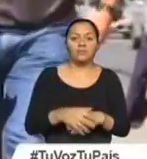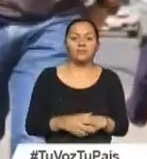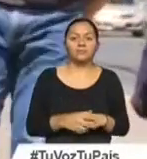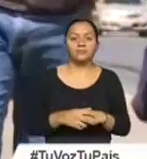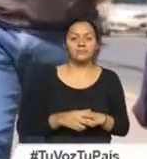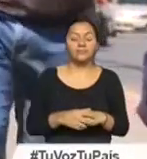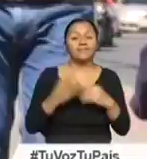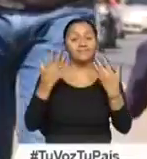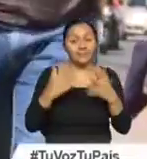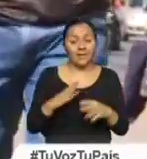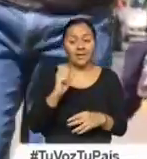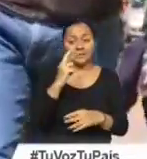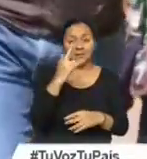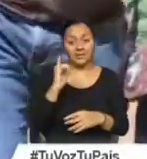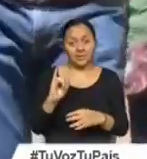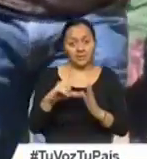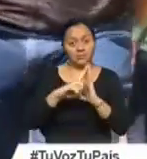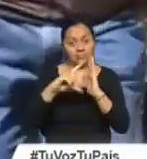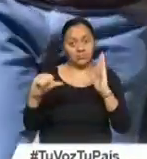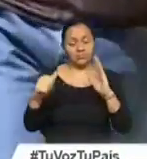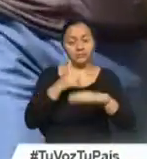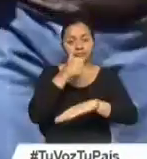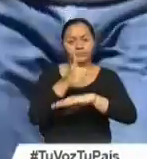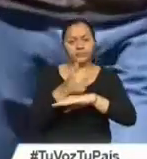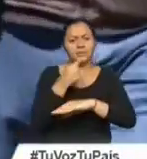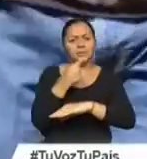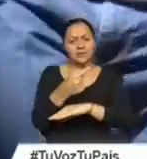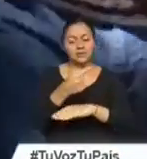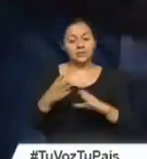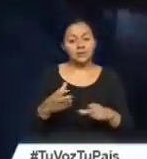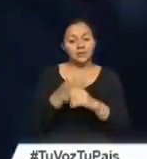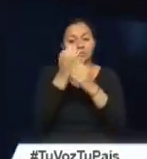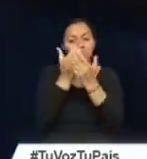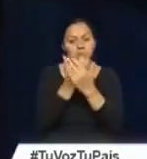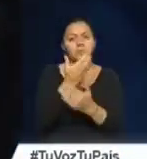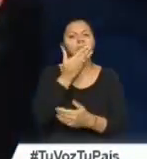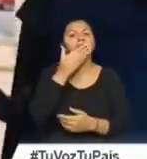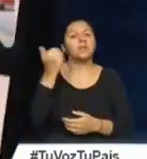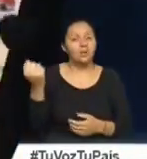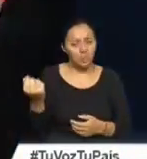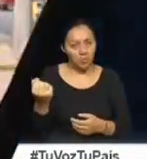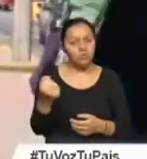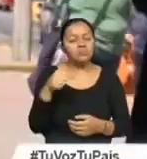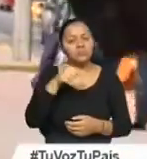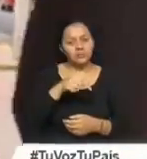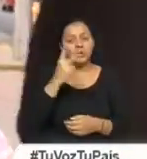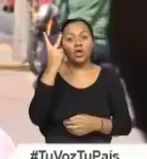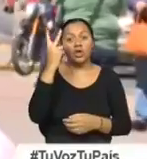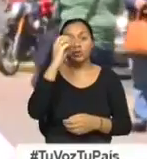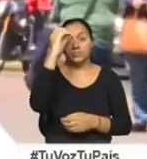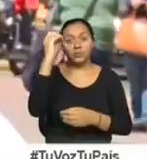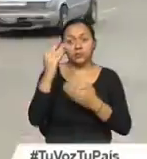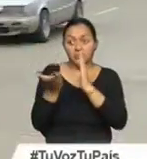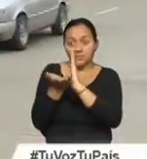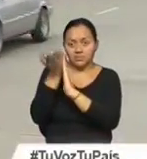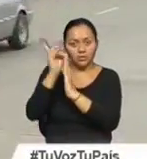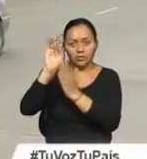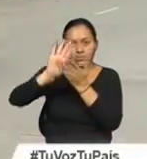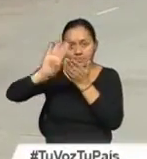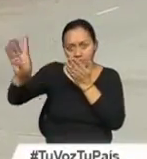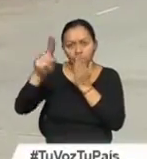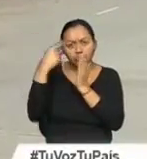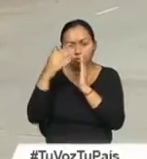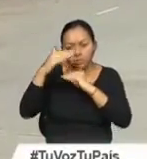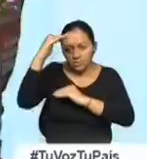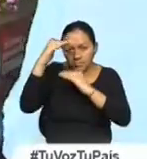De acuerdo al SRI, la recuperación económica es fuerte, esto sin considerar los dos puntos adicionales al IVA. Solo